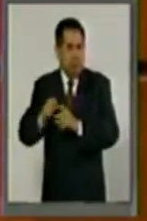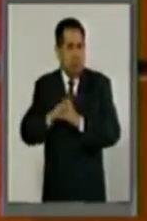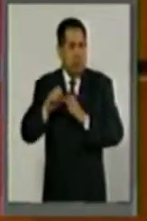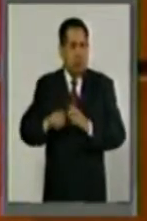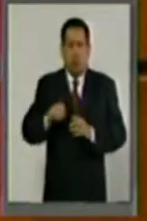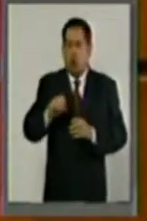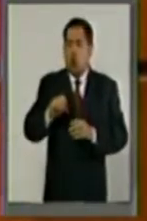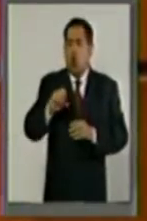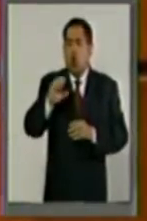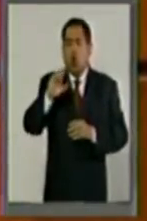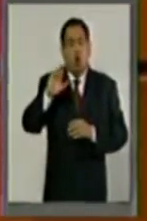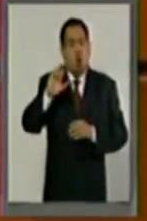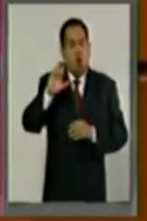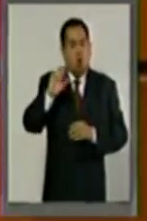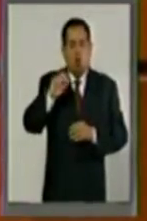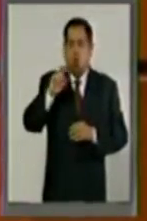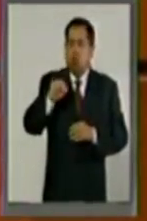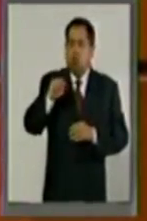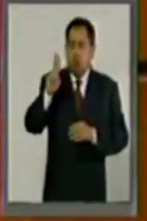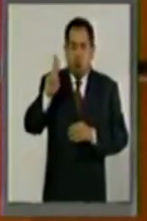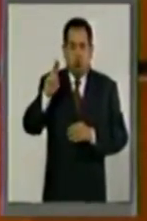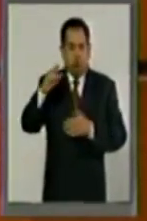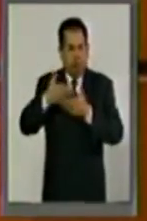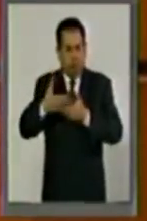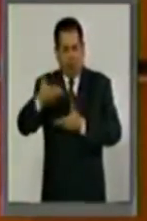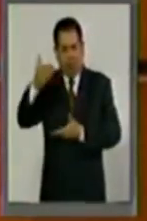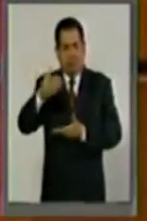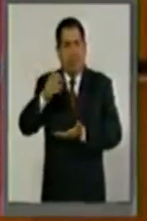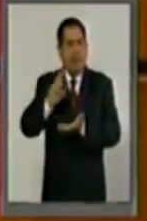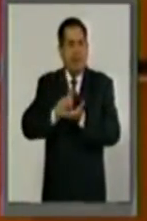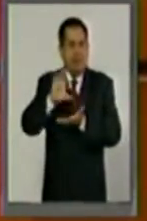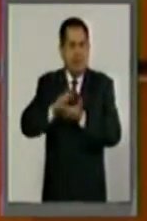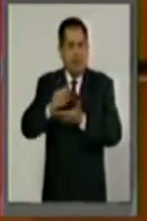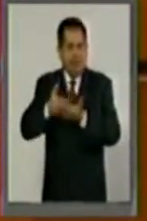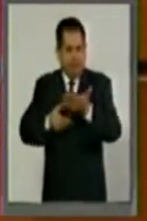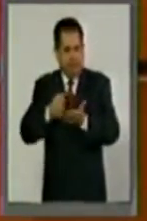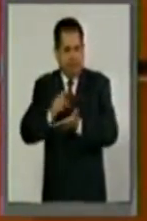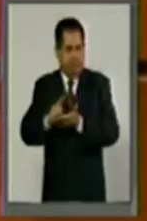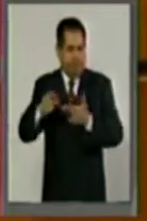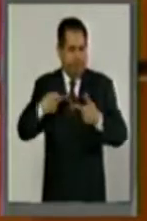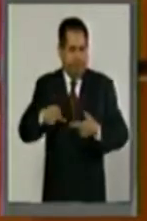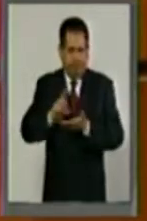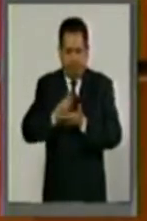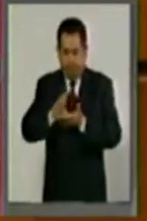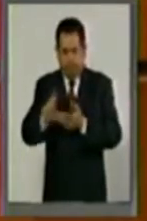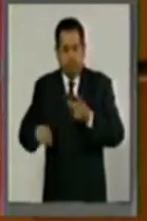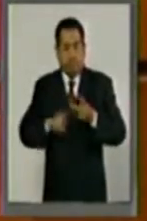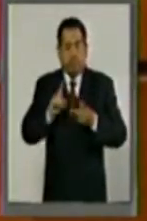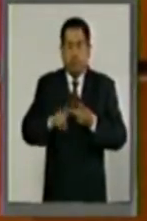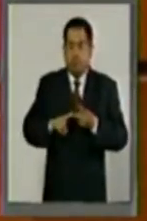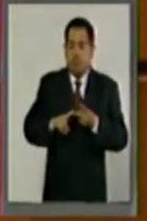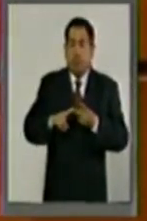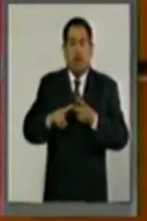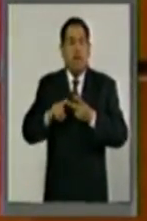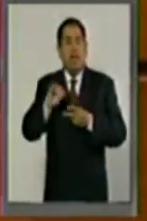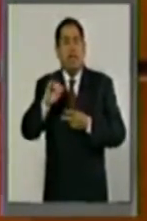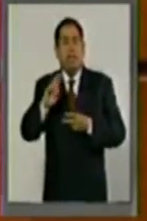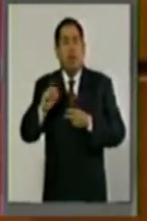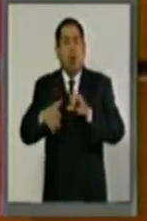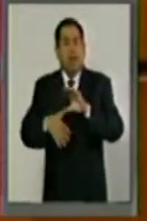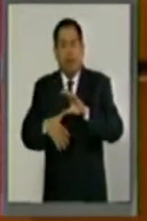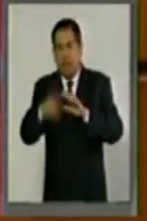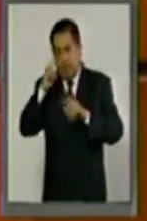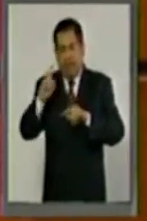sobre los Derechos de las Personas con Discapacidad, la Convención Interamericana para la Eliminación de todas las formas de